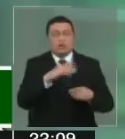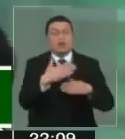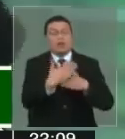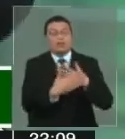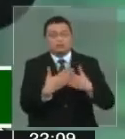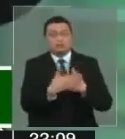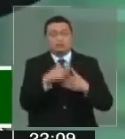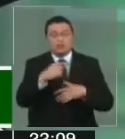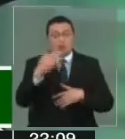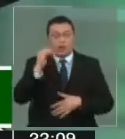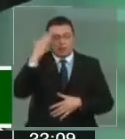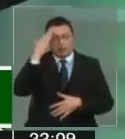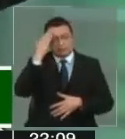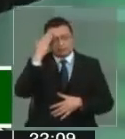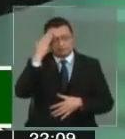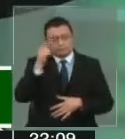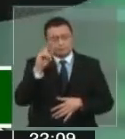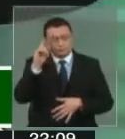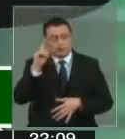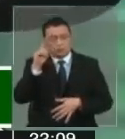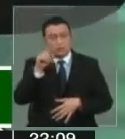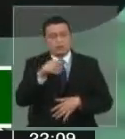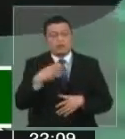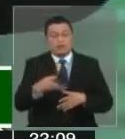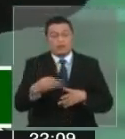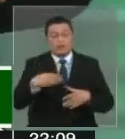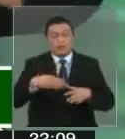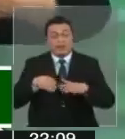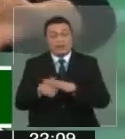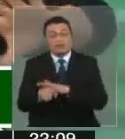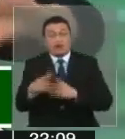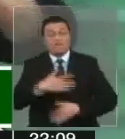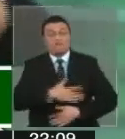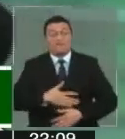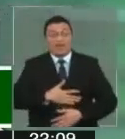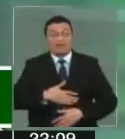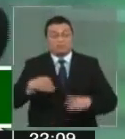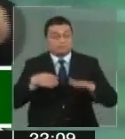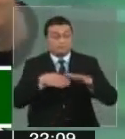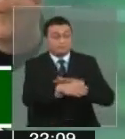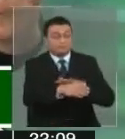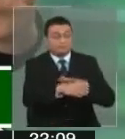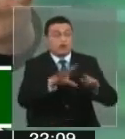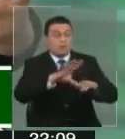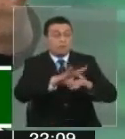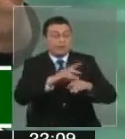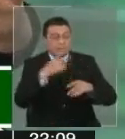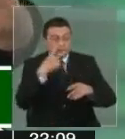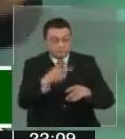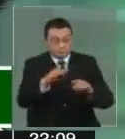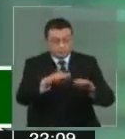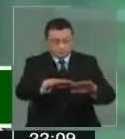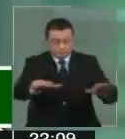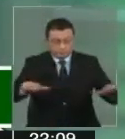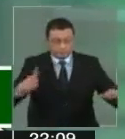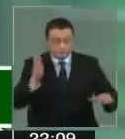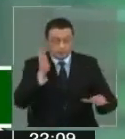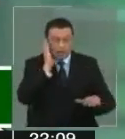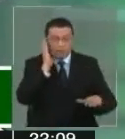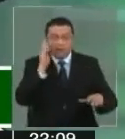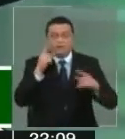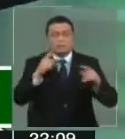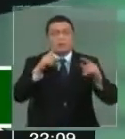Cristóbal tengo así como el recuerdo de cuando entro del baño a la pieza de la clínica y estaba Cristóbal en la cama, la